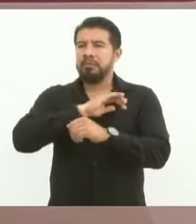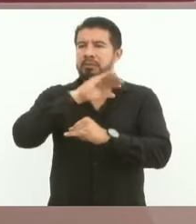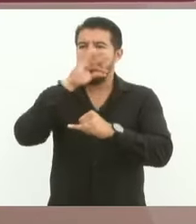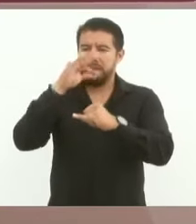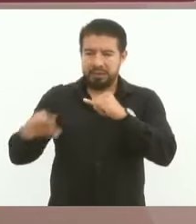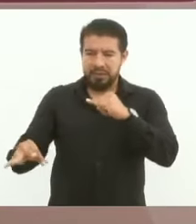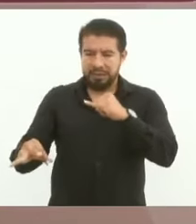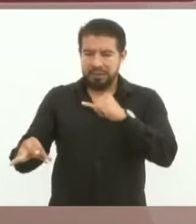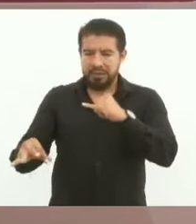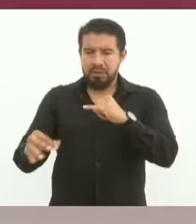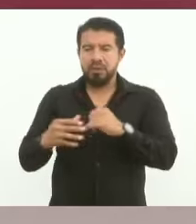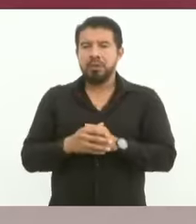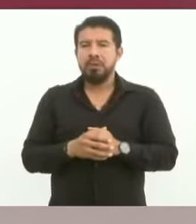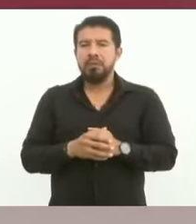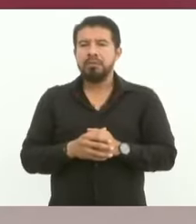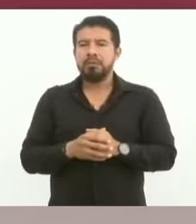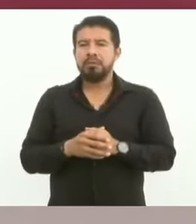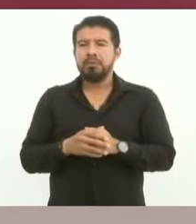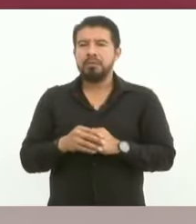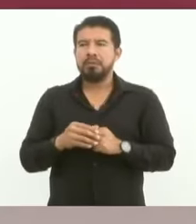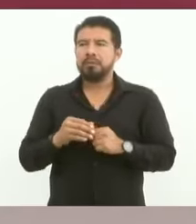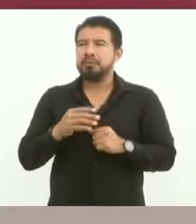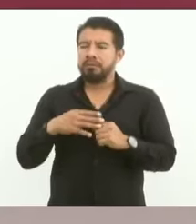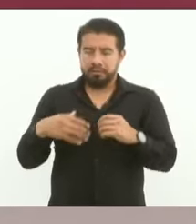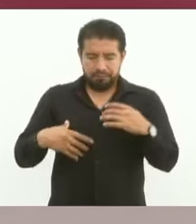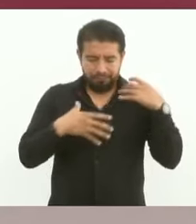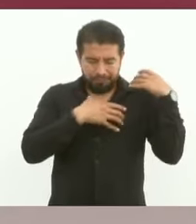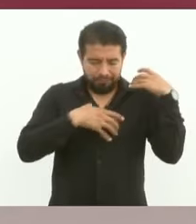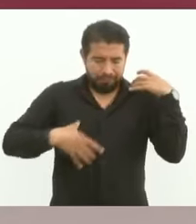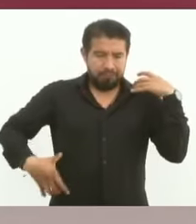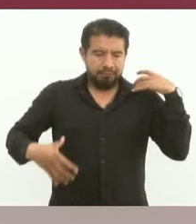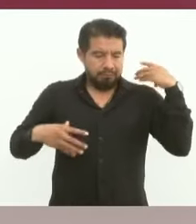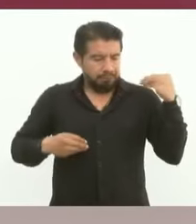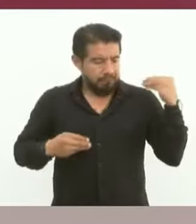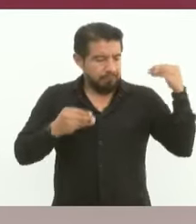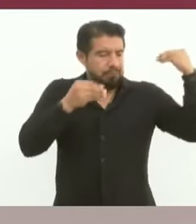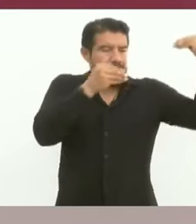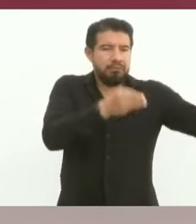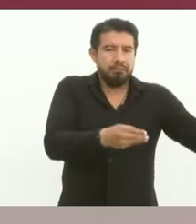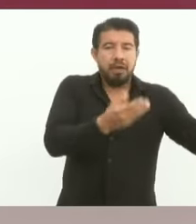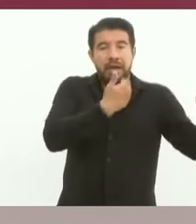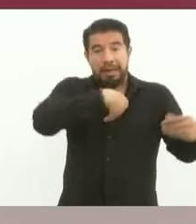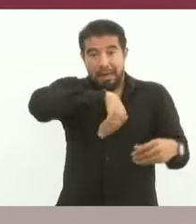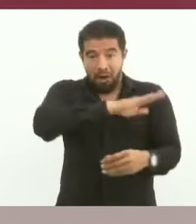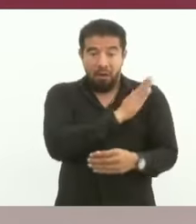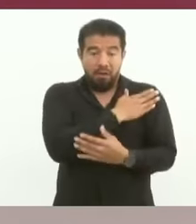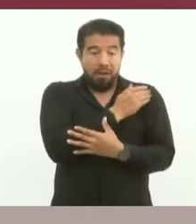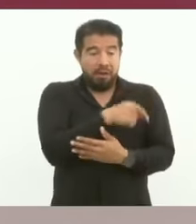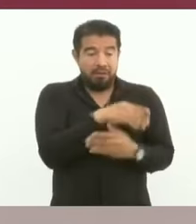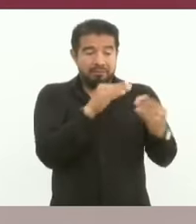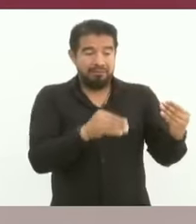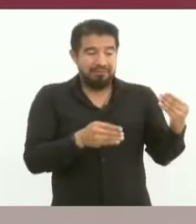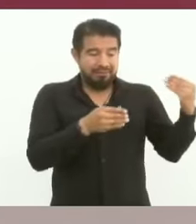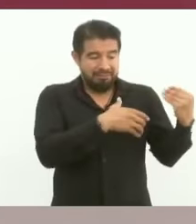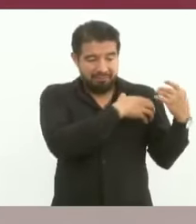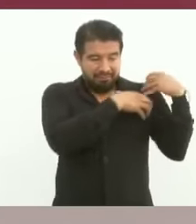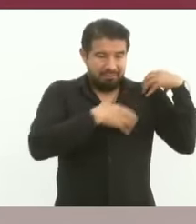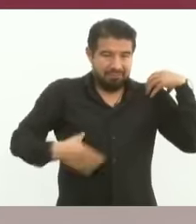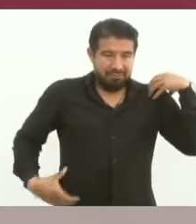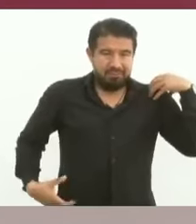de entregar la banda a Claudia Sheinbaum, la presidenta electa, que se va a convertir